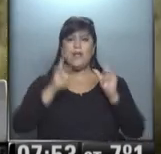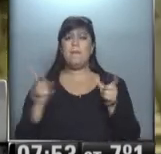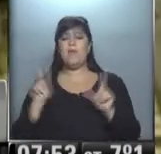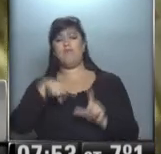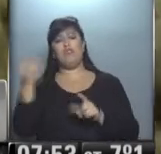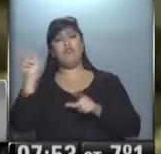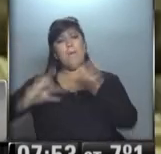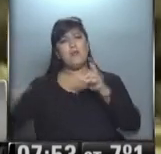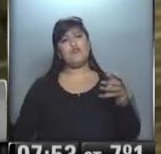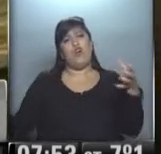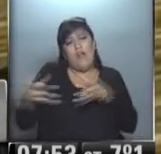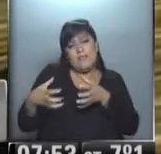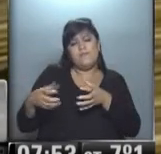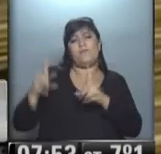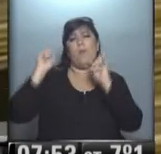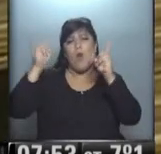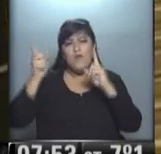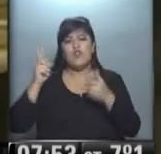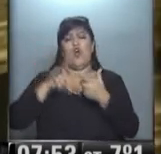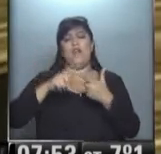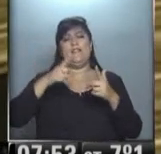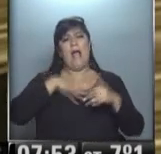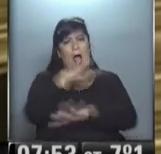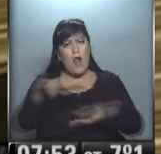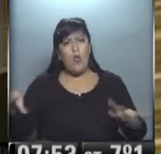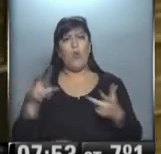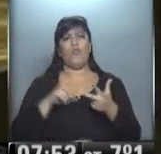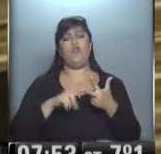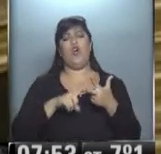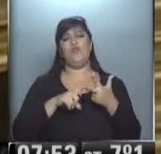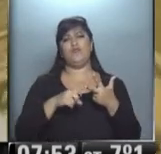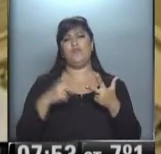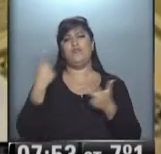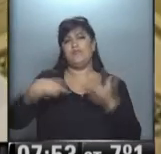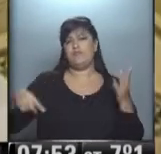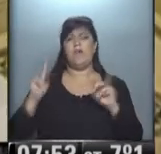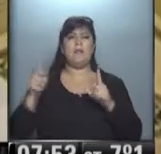trabaja con nosotros profesores estudiantes y graduados de nuestra casa de estudios